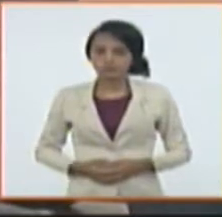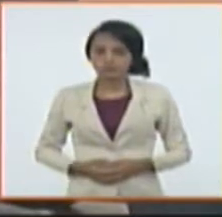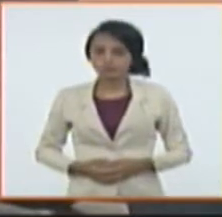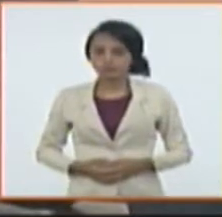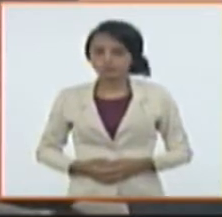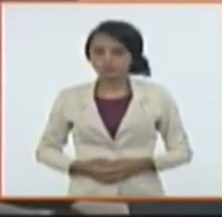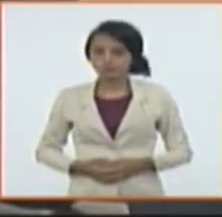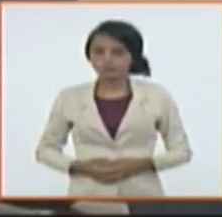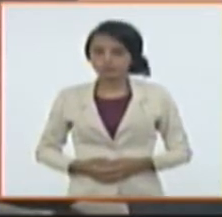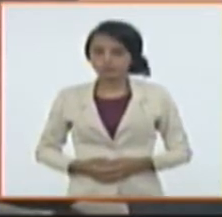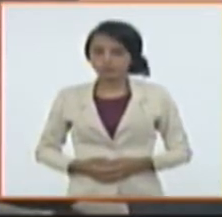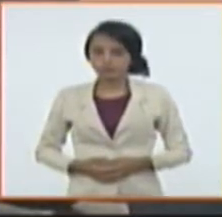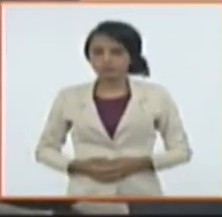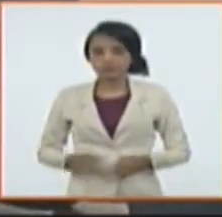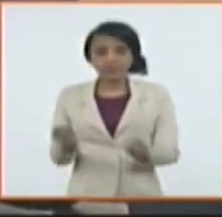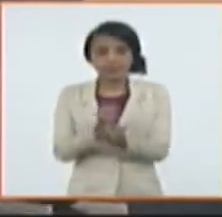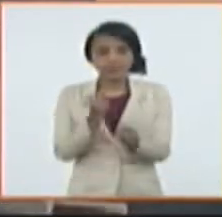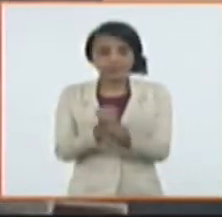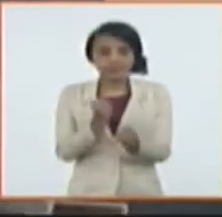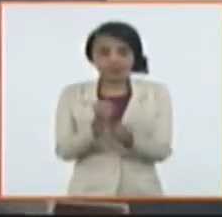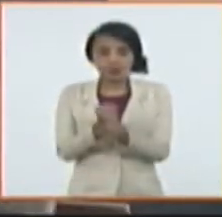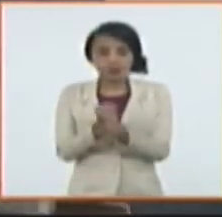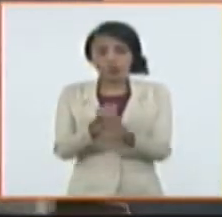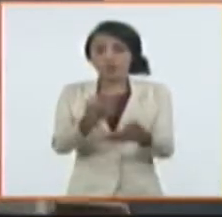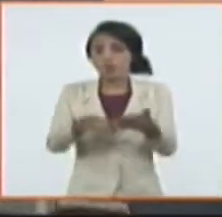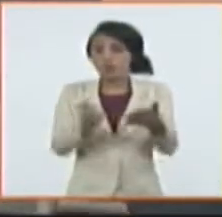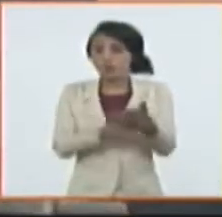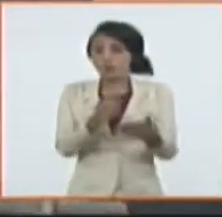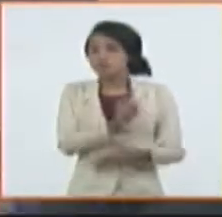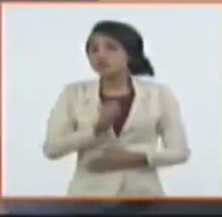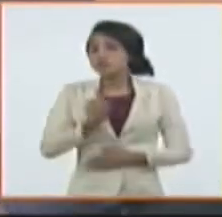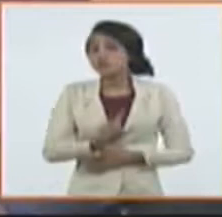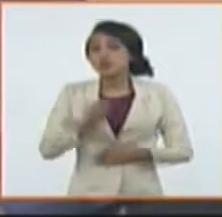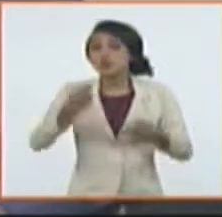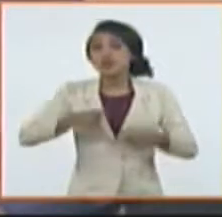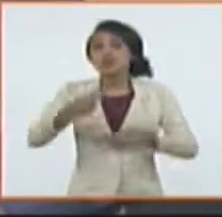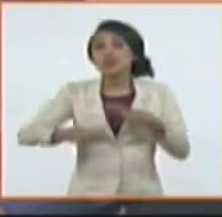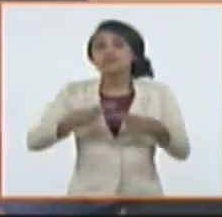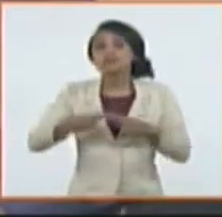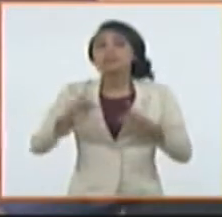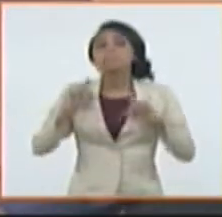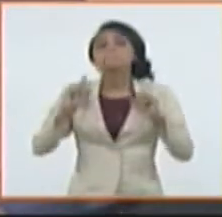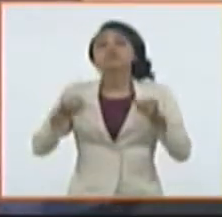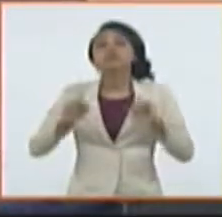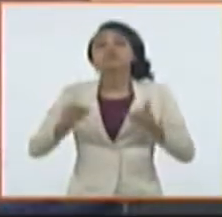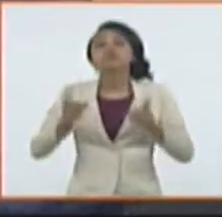Con el trabajo del sistema del poder popular, nosotros lo que tenemos que hacer es política.